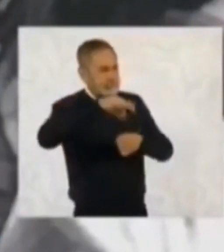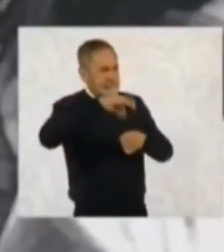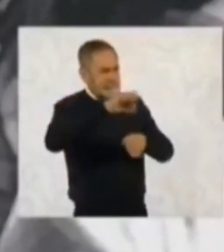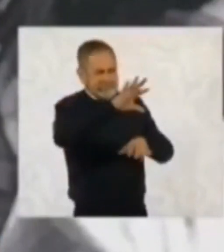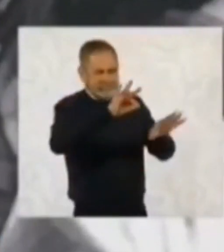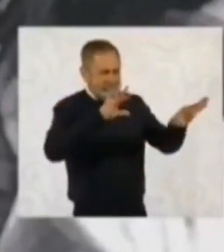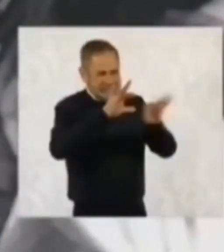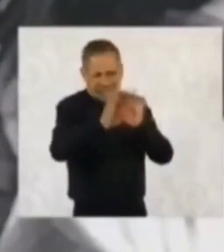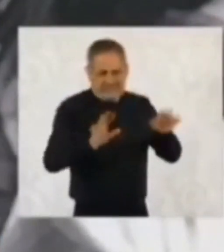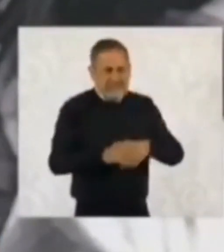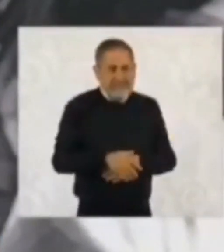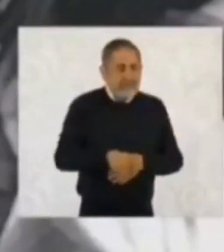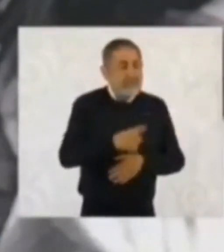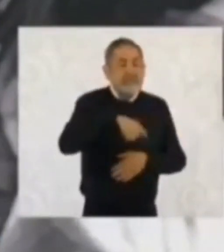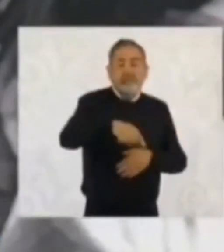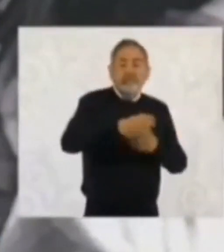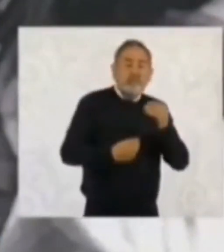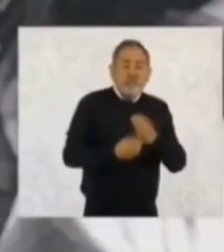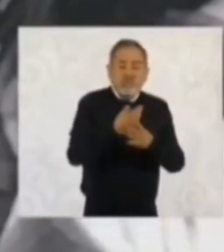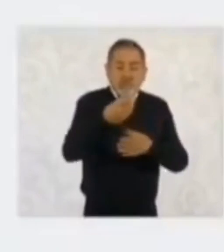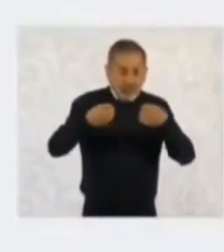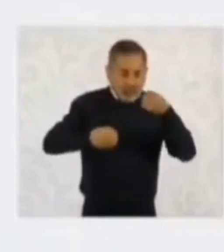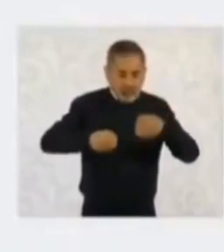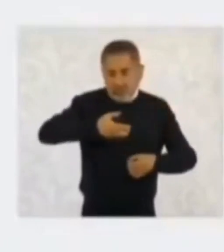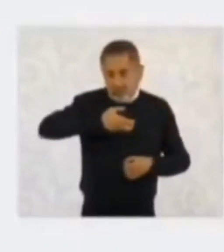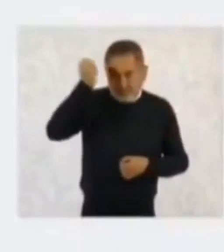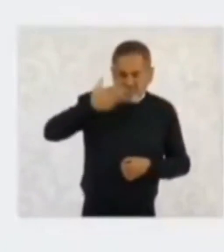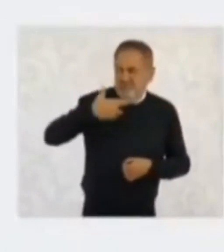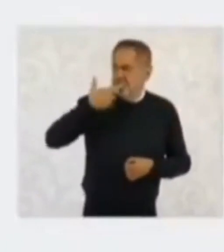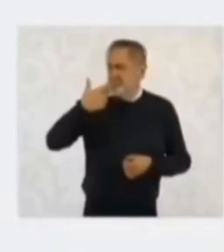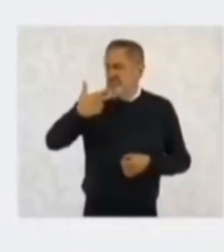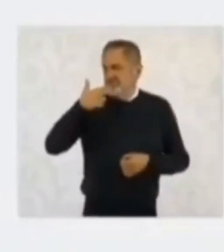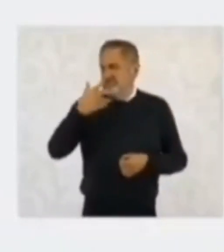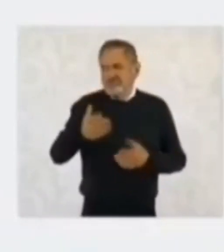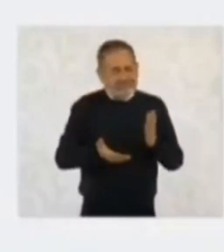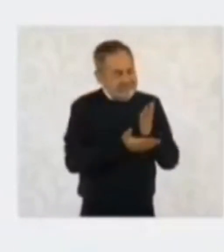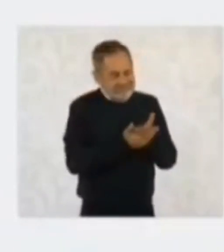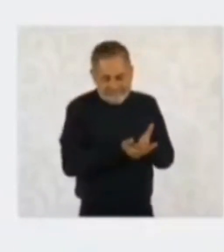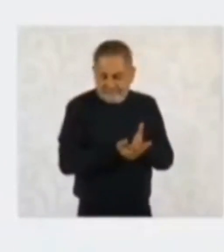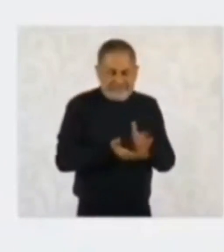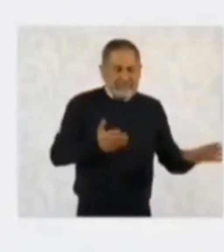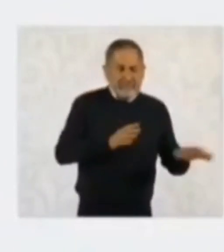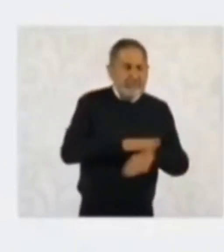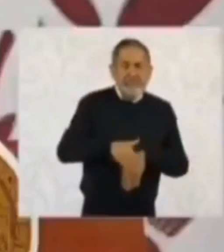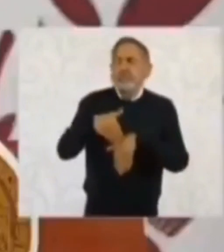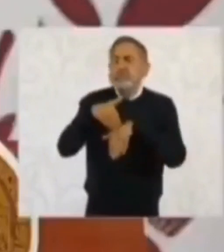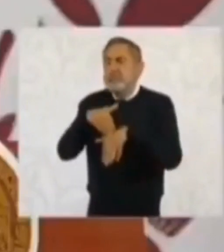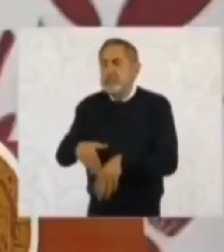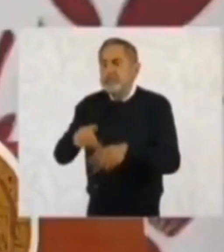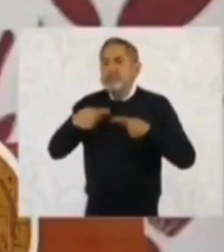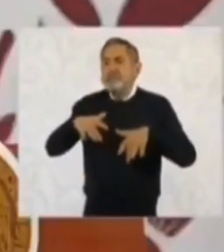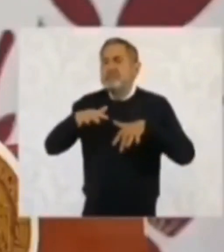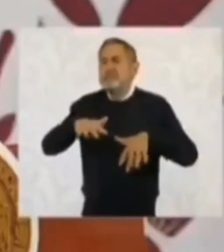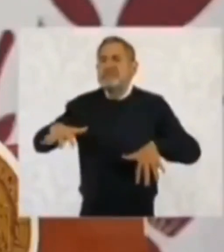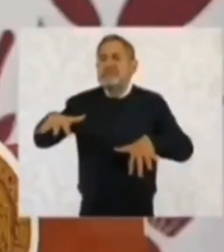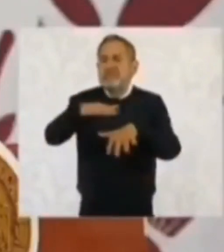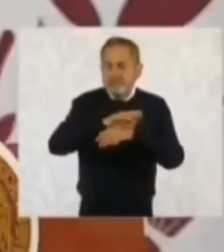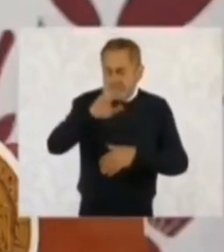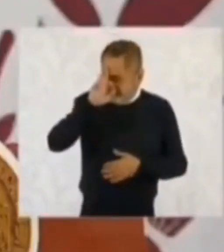más independientes y mucho mejores jueces porque le van a responder al soberano, al